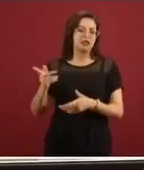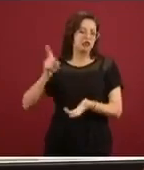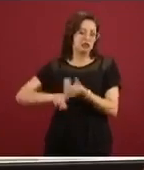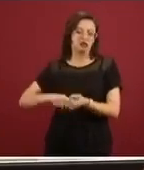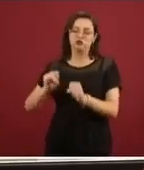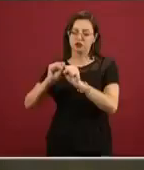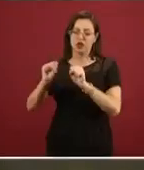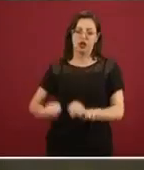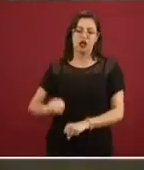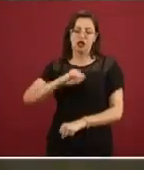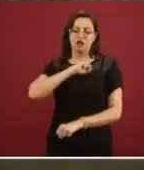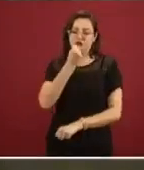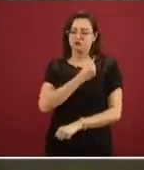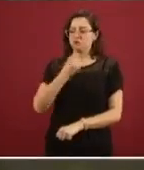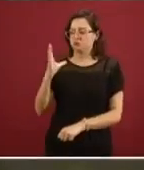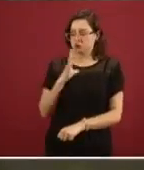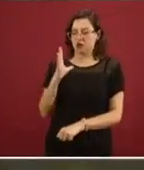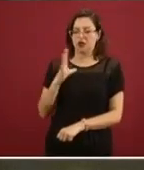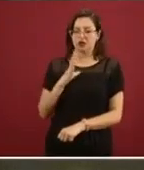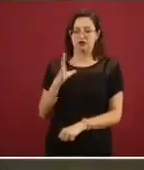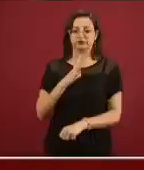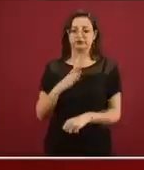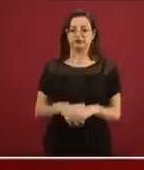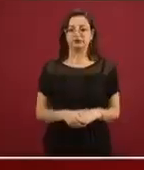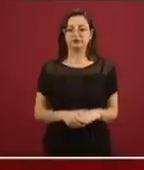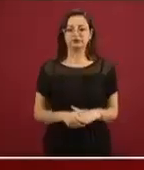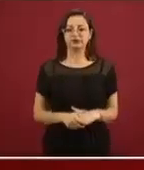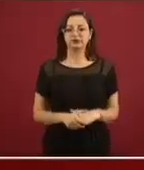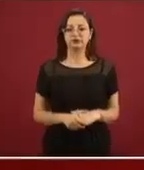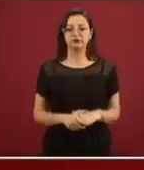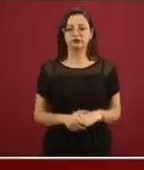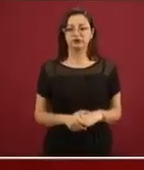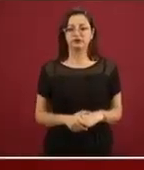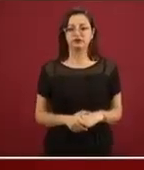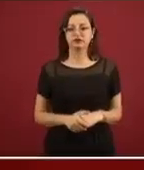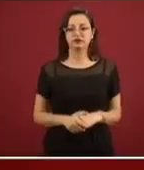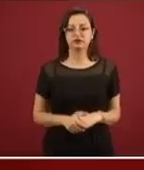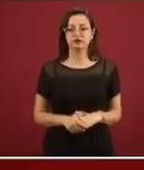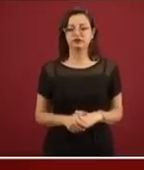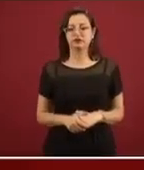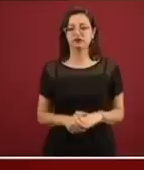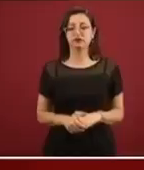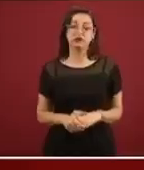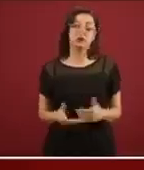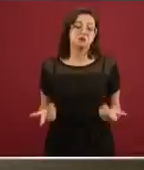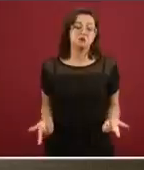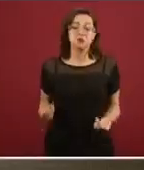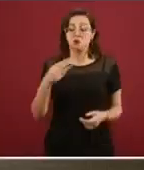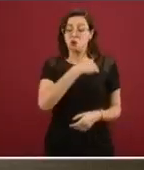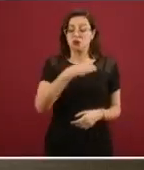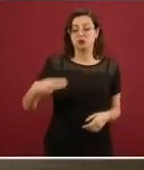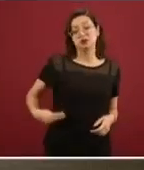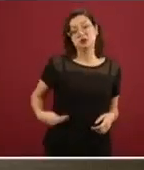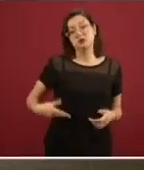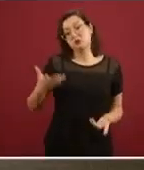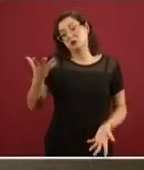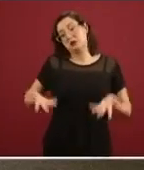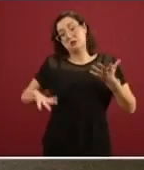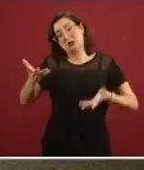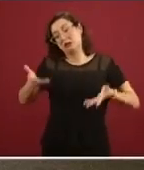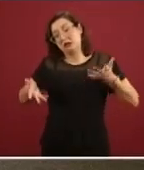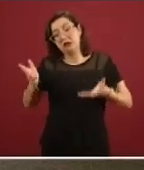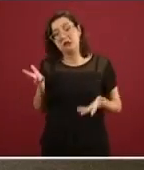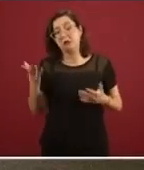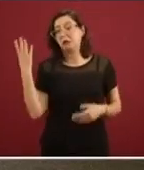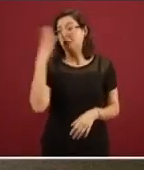de salud. ¿Y lo otro era? Municipios. Esto es muy dinámico. Hoy puede haber un